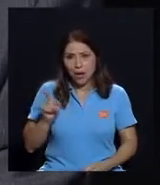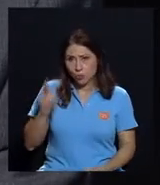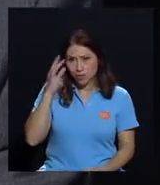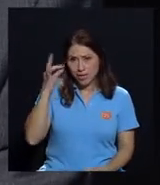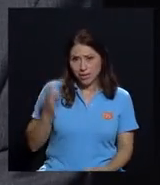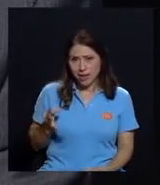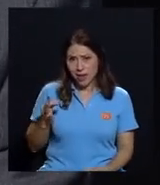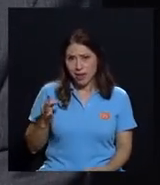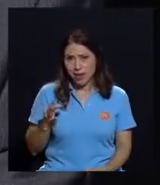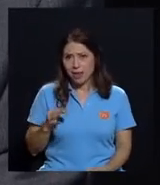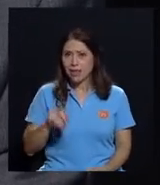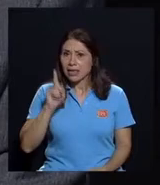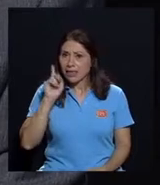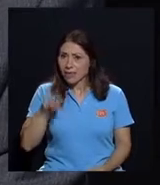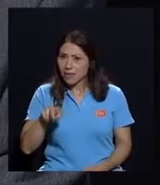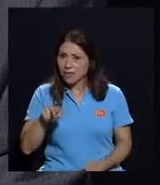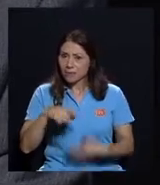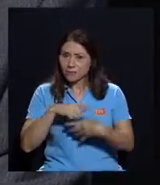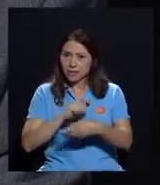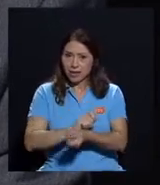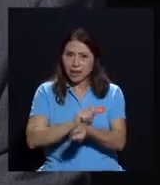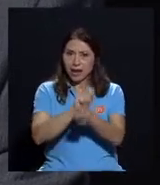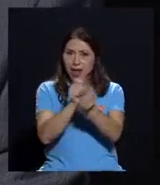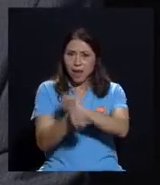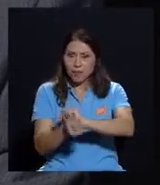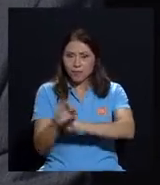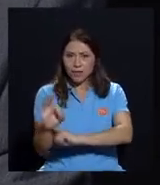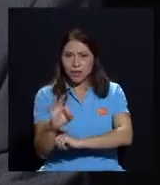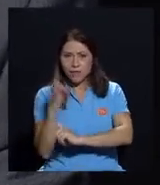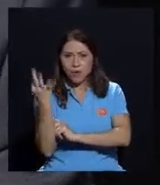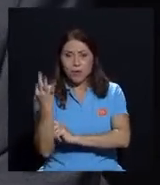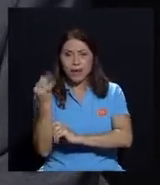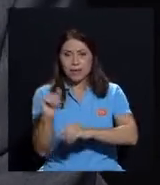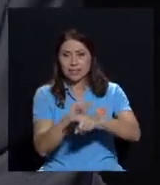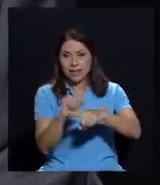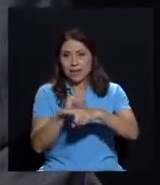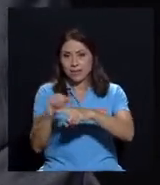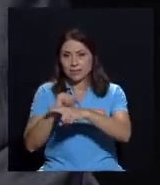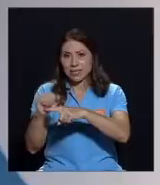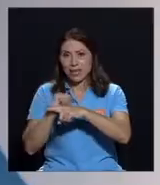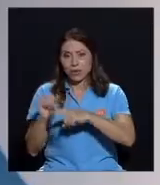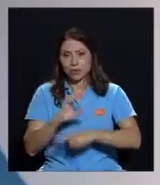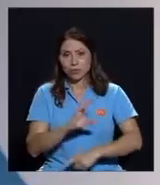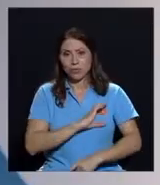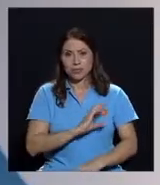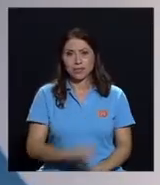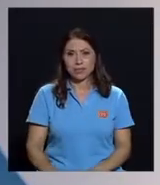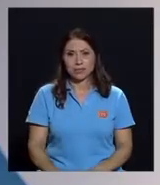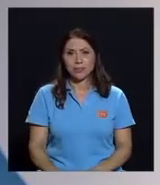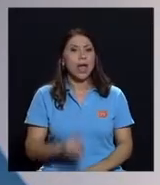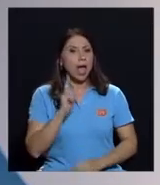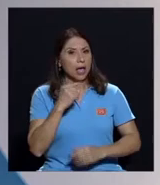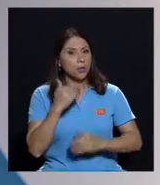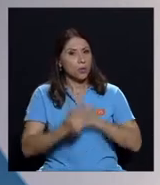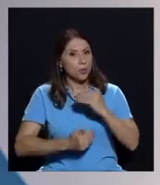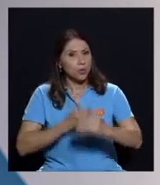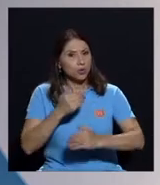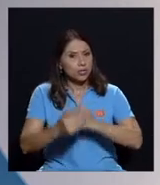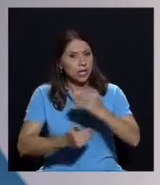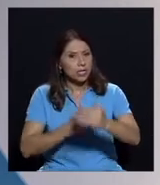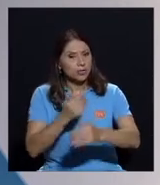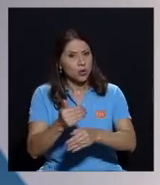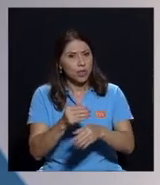habría que introducir cambios en la forma en que se están capacitando nuestros policías ha habido un proceso de profesionalización